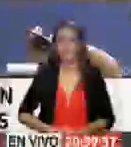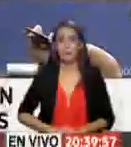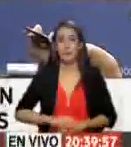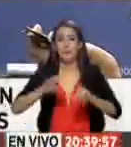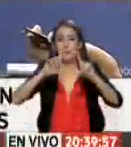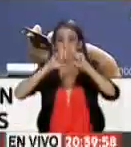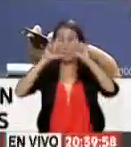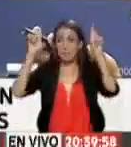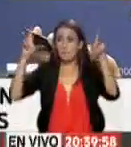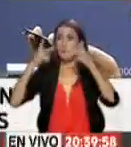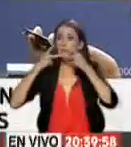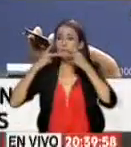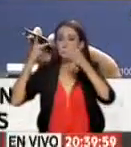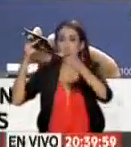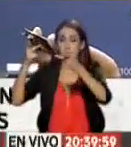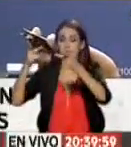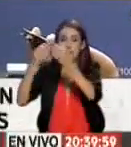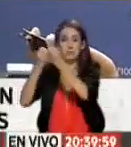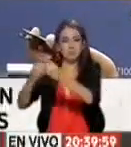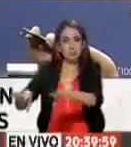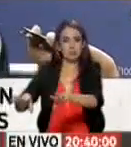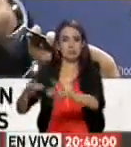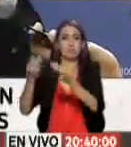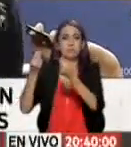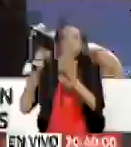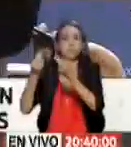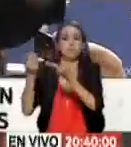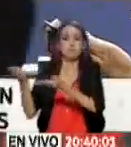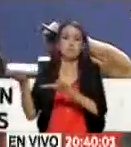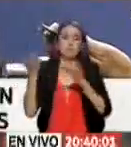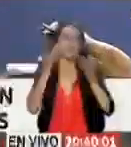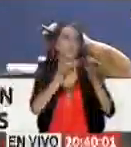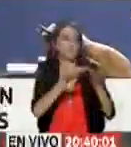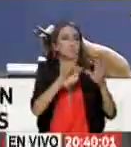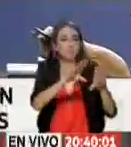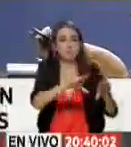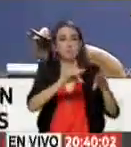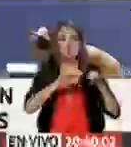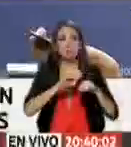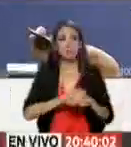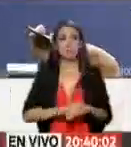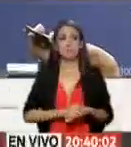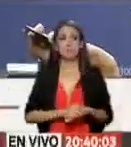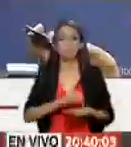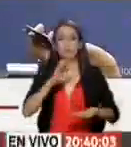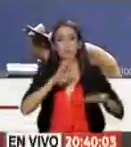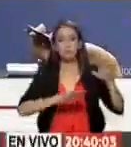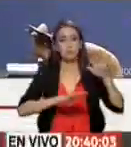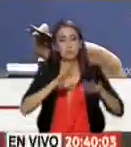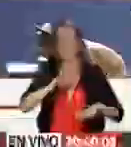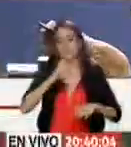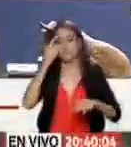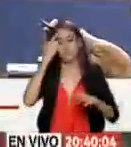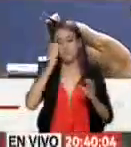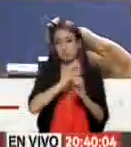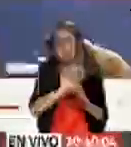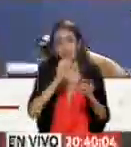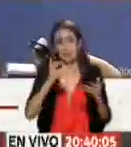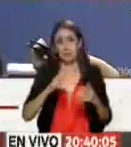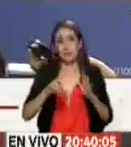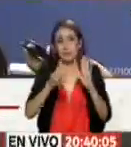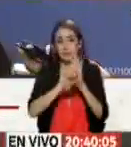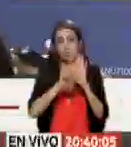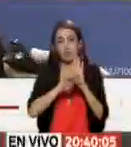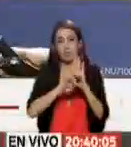públicas que pierden dinero, tiene que entregarlas para quien quiera asumir el pasivo. Eso no hay ni que pensar en una concesión, si es que la ley lo permite.